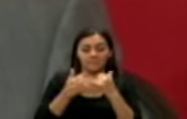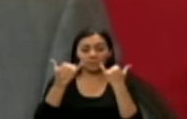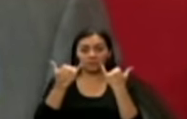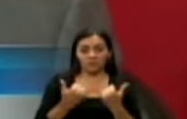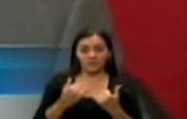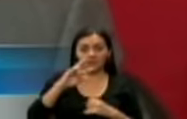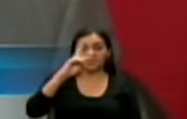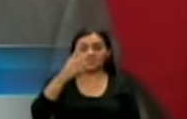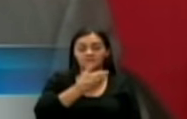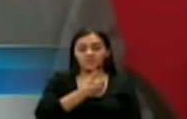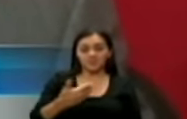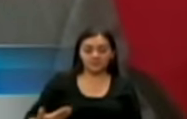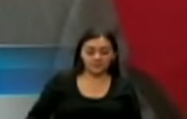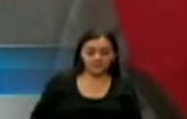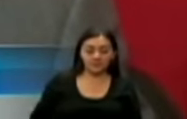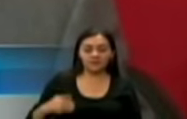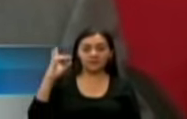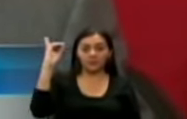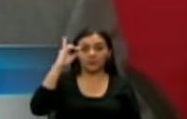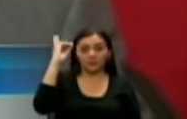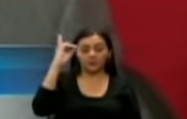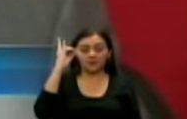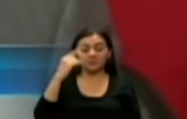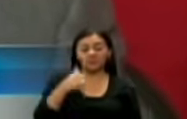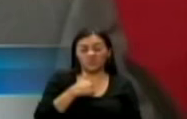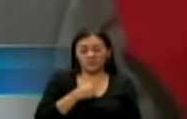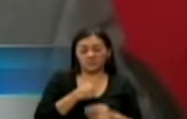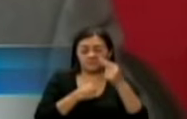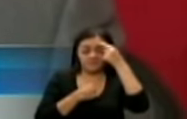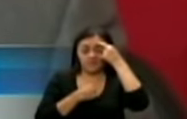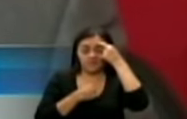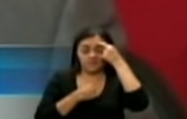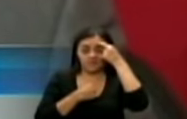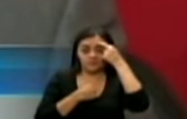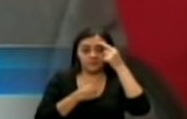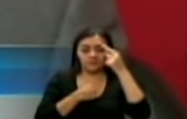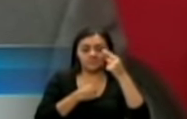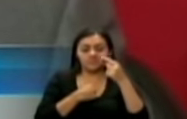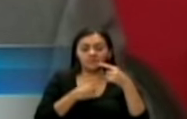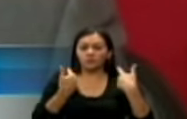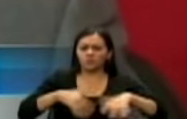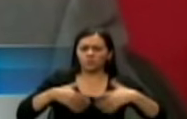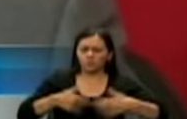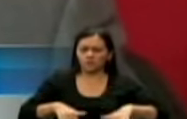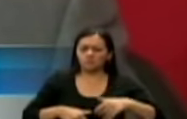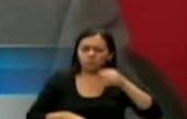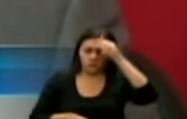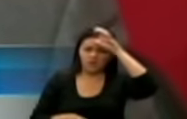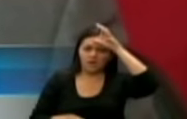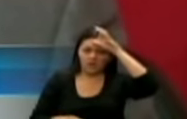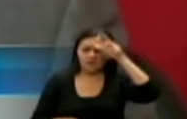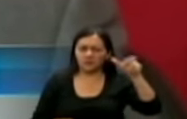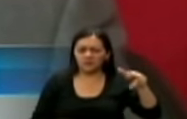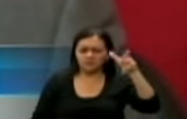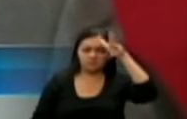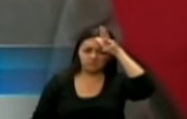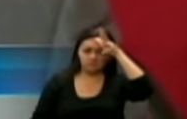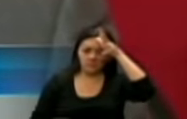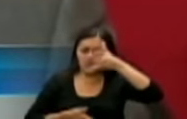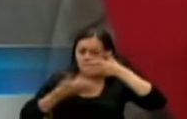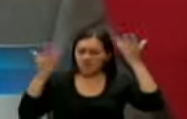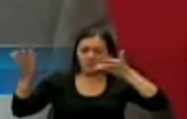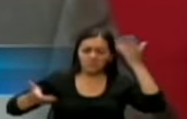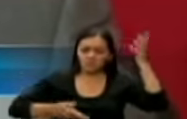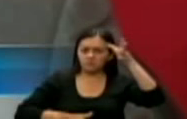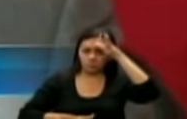del vicepresidente de Bolivia, que a mi juicio es el más importante intelectual latinoamericano, es un marco general para plantear lo